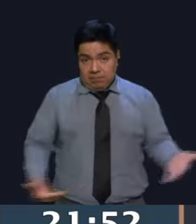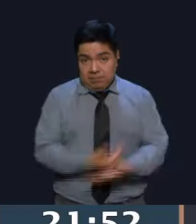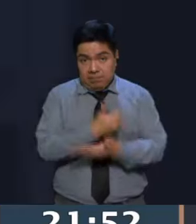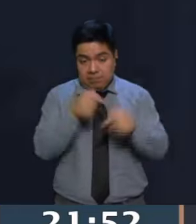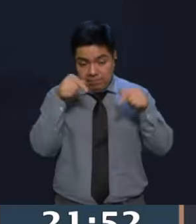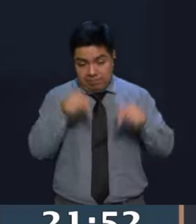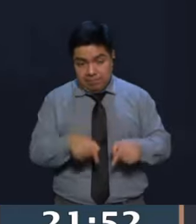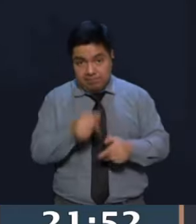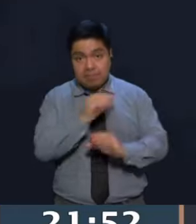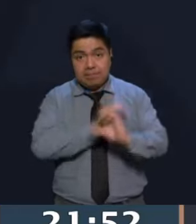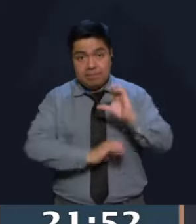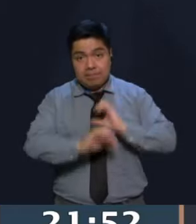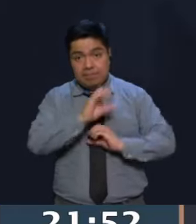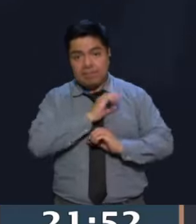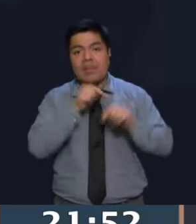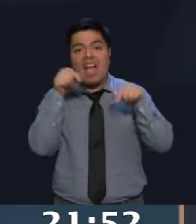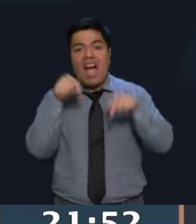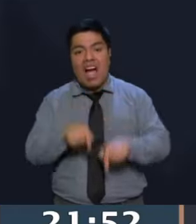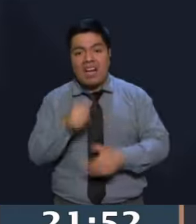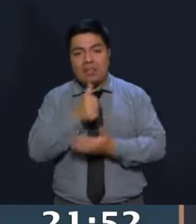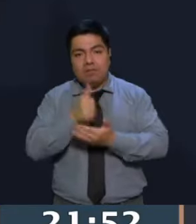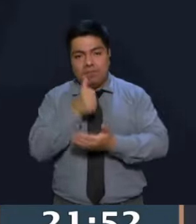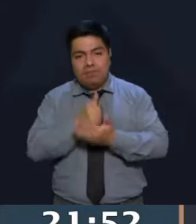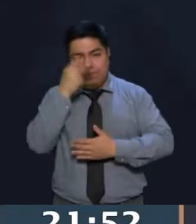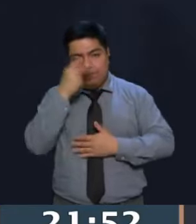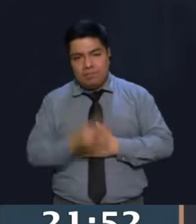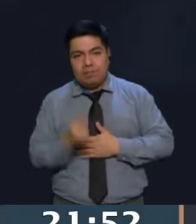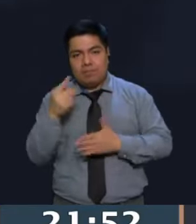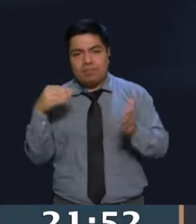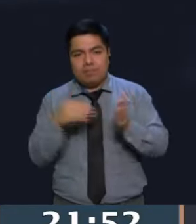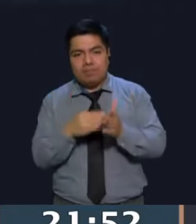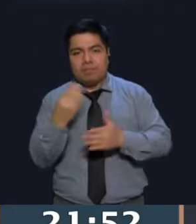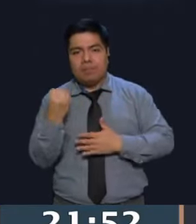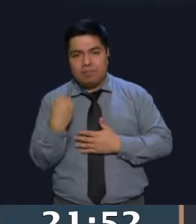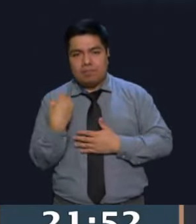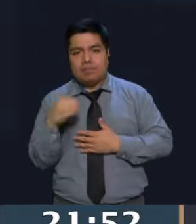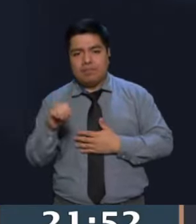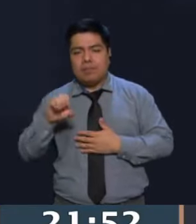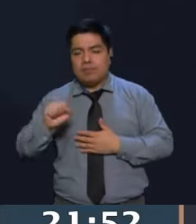de nacimiento, pues Claudia Sheinbaum nació en la Ciudad de México en